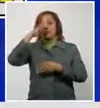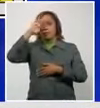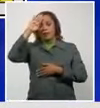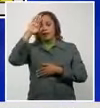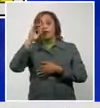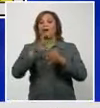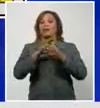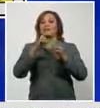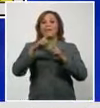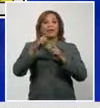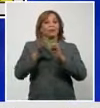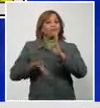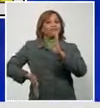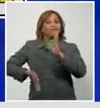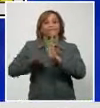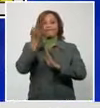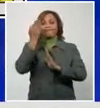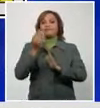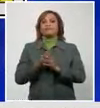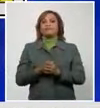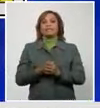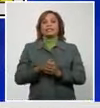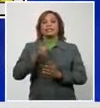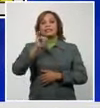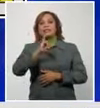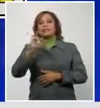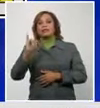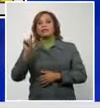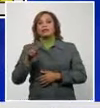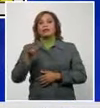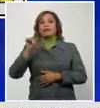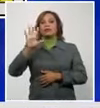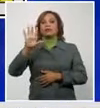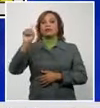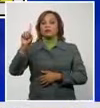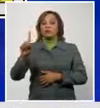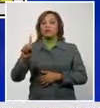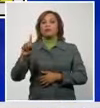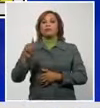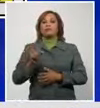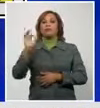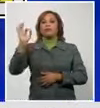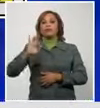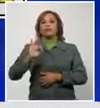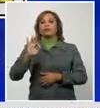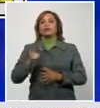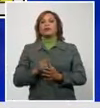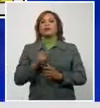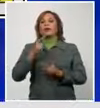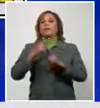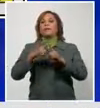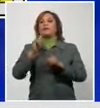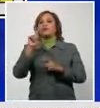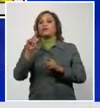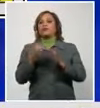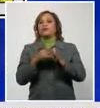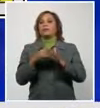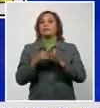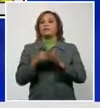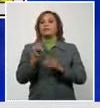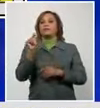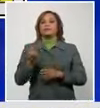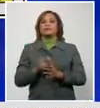tasa del país, 66,51%. por 100.000 habitantes.